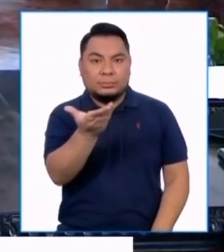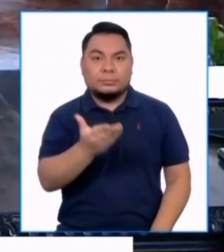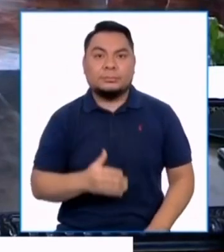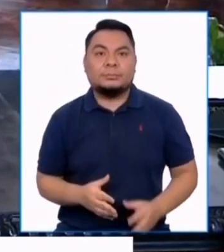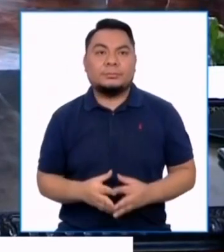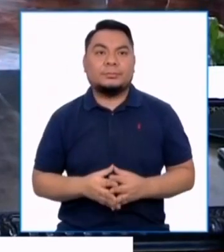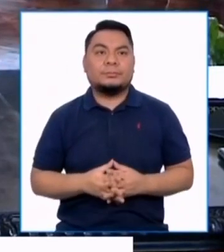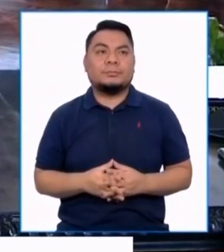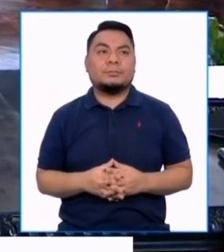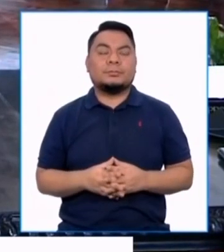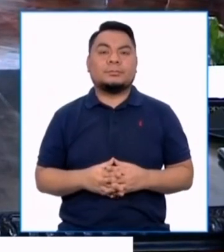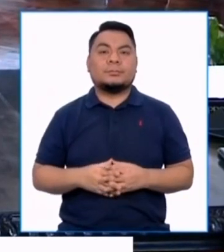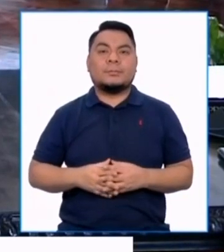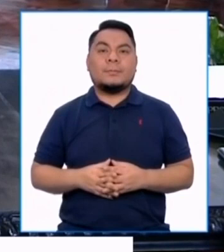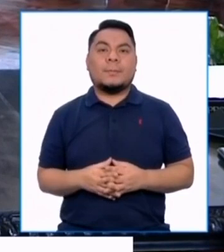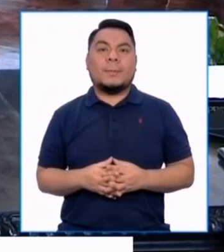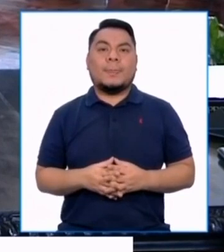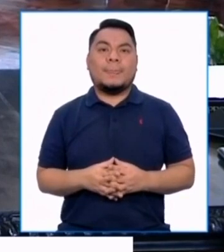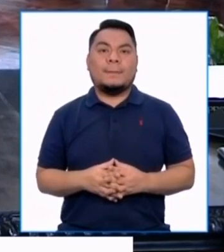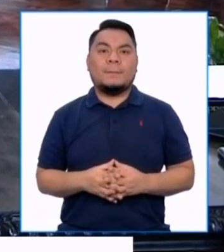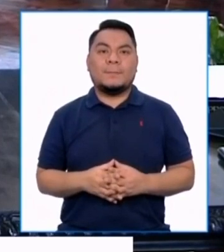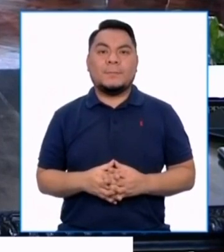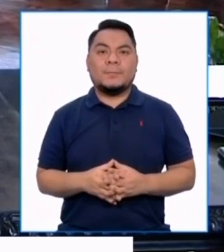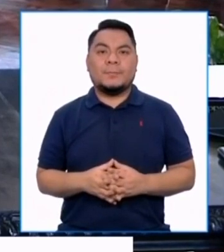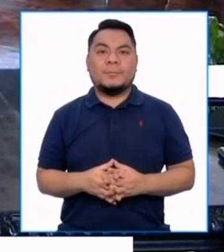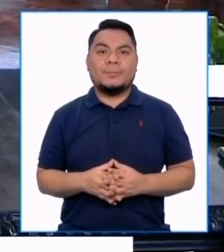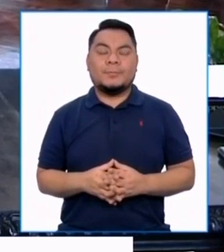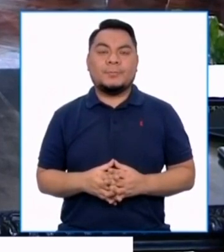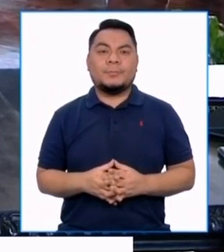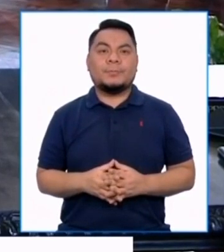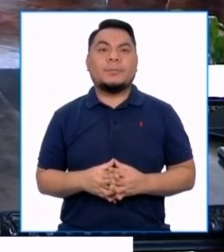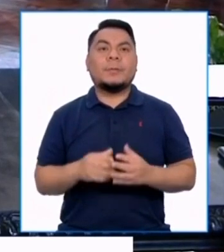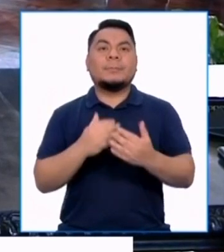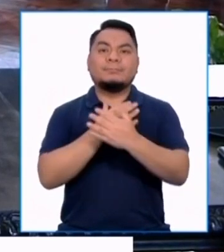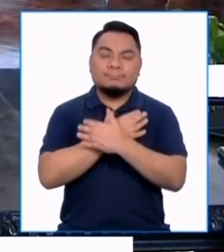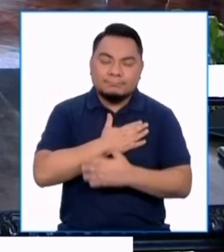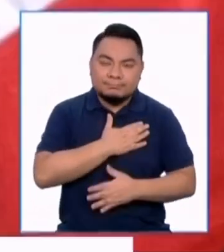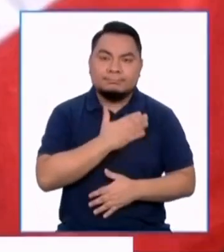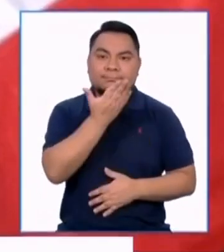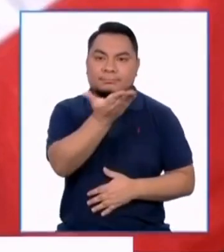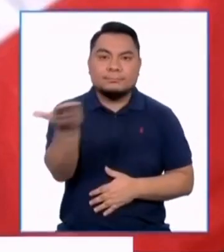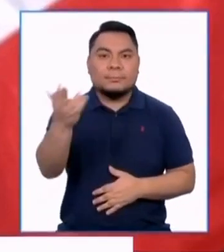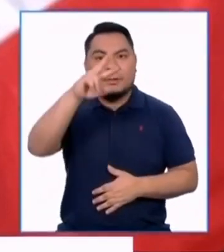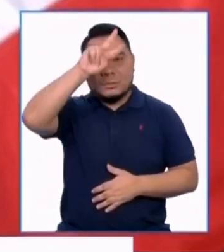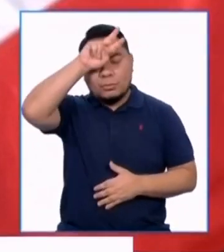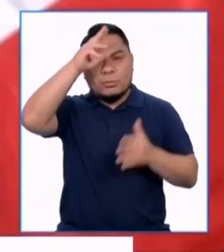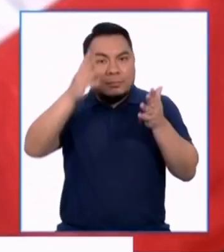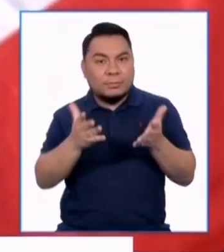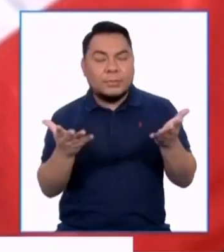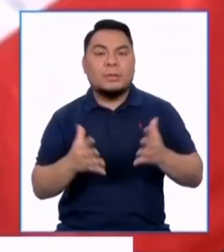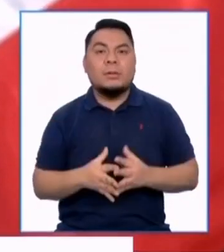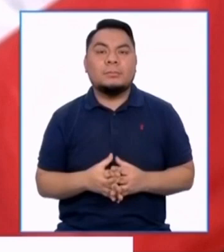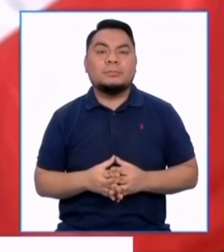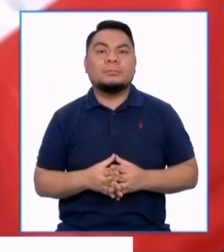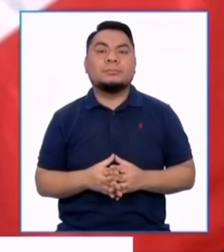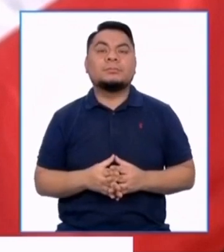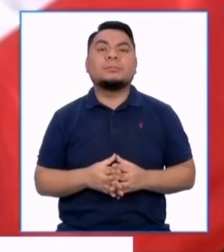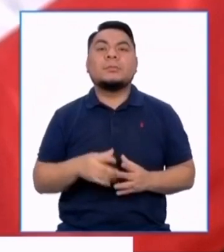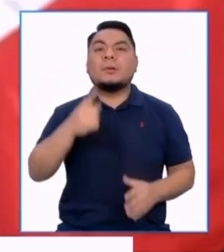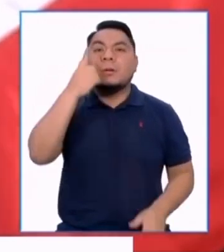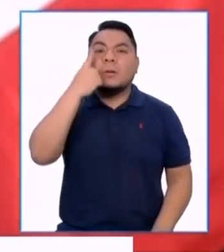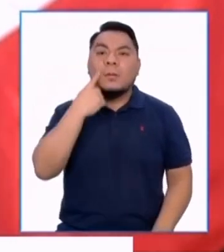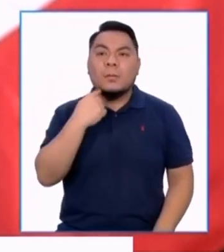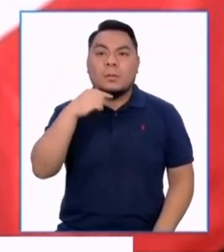queridos compatriotas señoras y señores ministro de estado